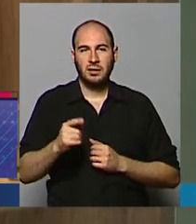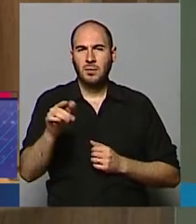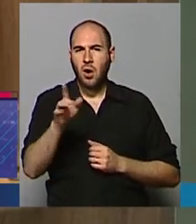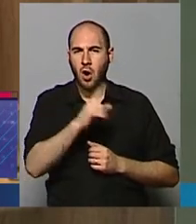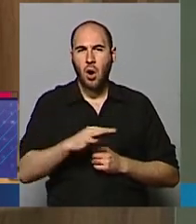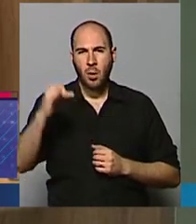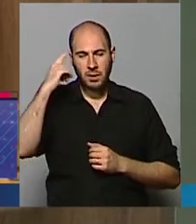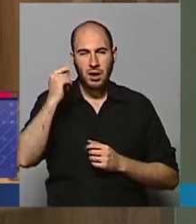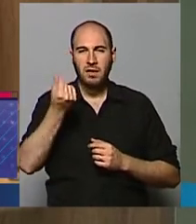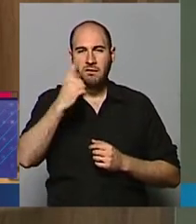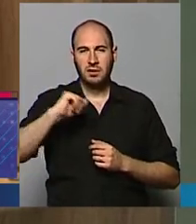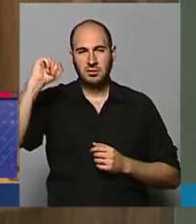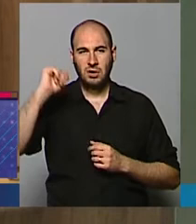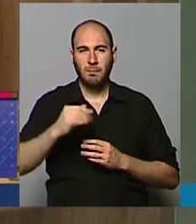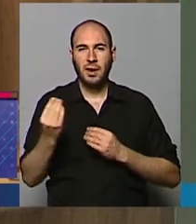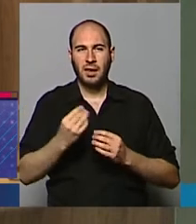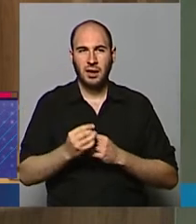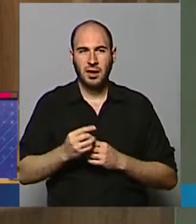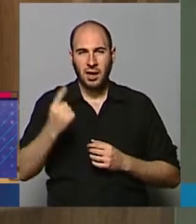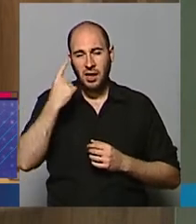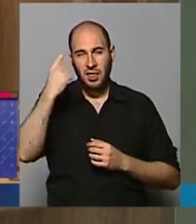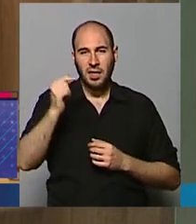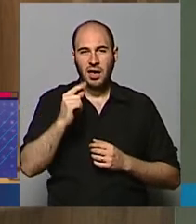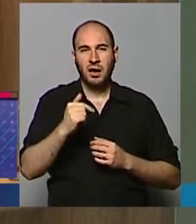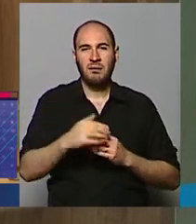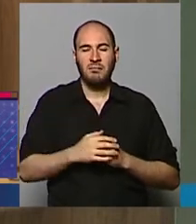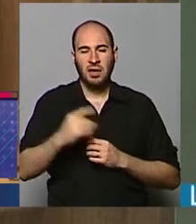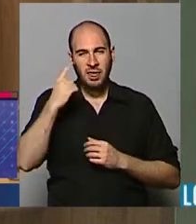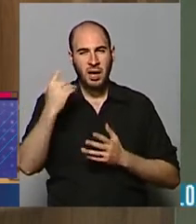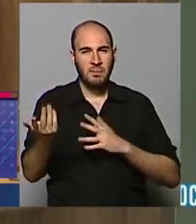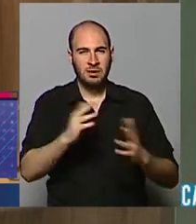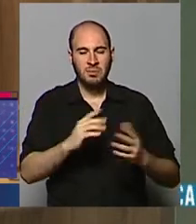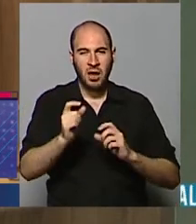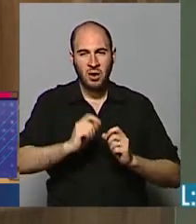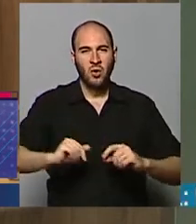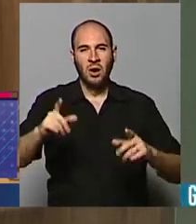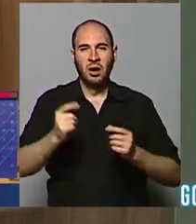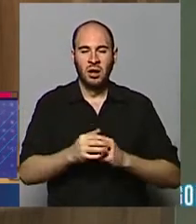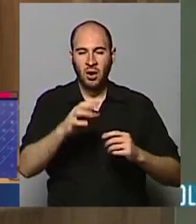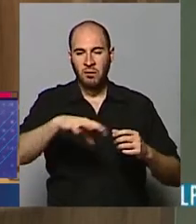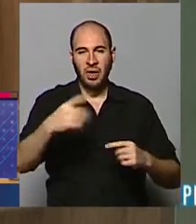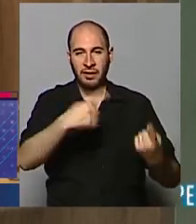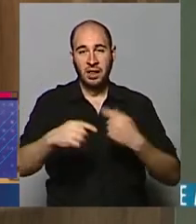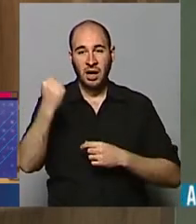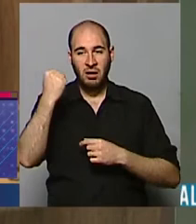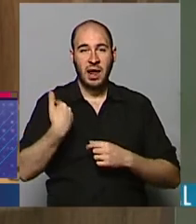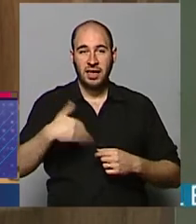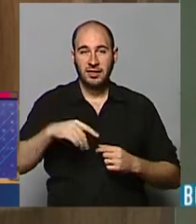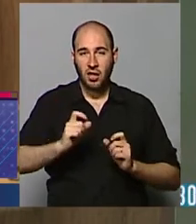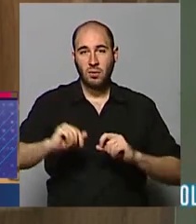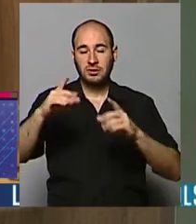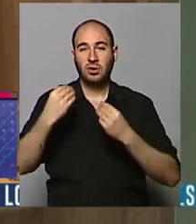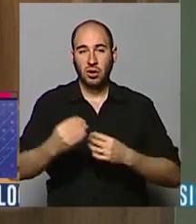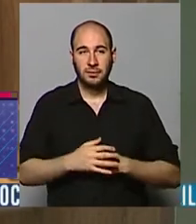que tienen de inflación para o la perspectiva pensando un poco en común ido aumentando los distintos rubros de la economía argentina